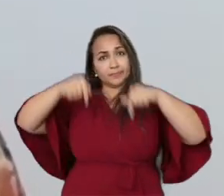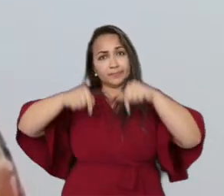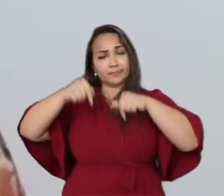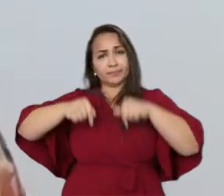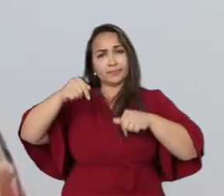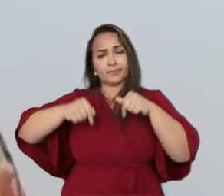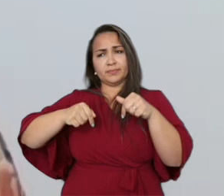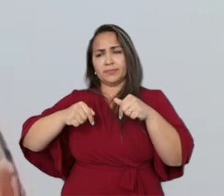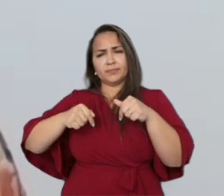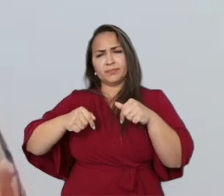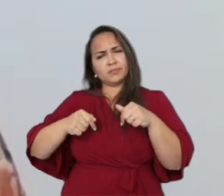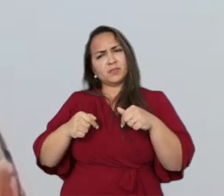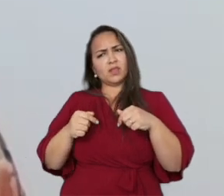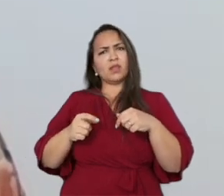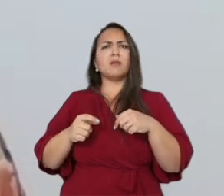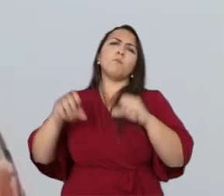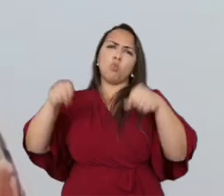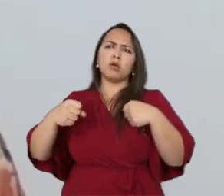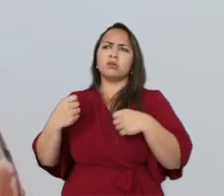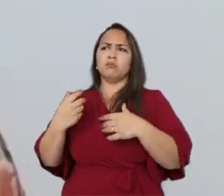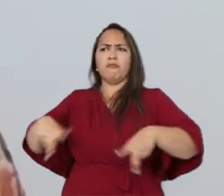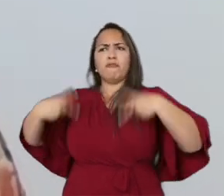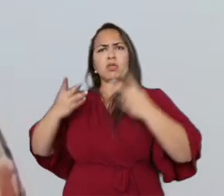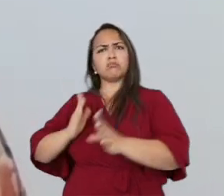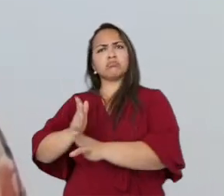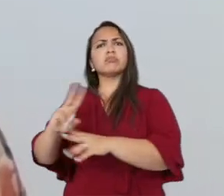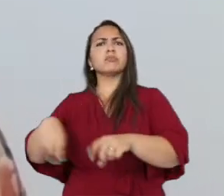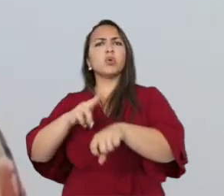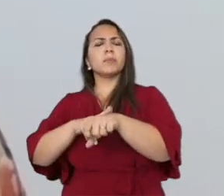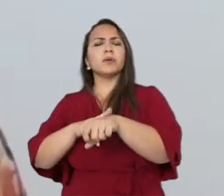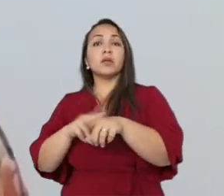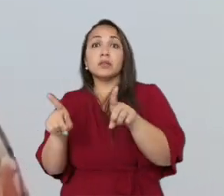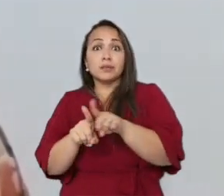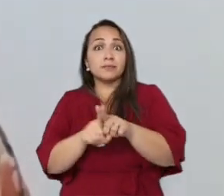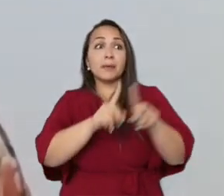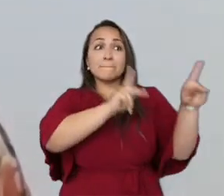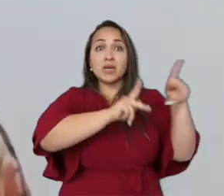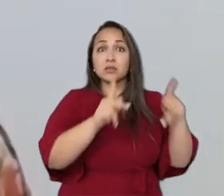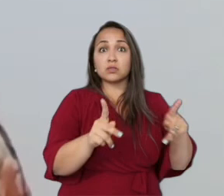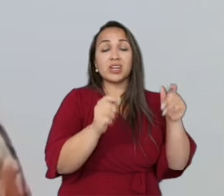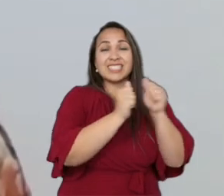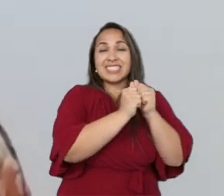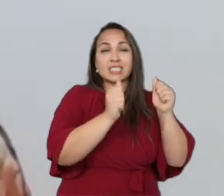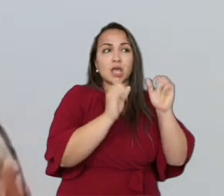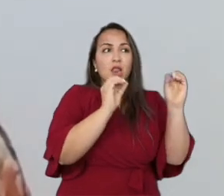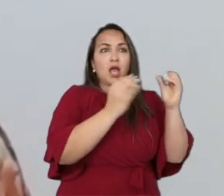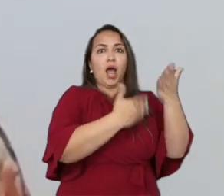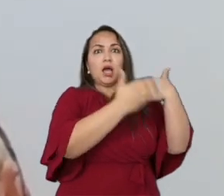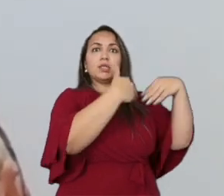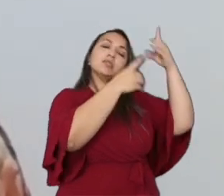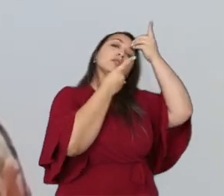discapacidad pueden tener un estilo de vida saludable. Hay personas que aún sin un